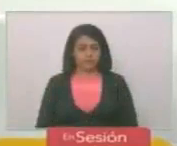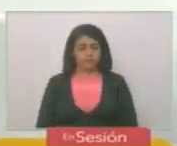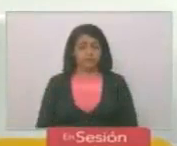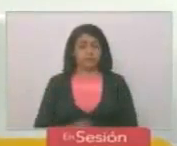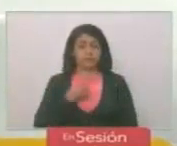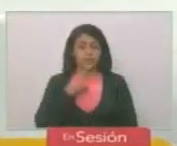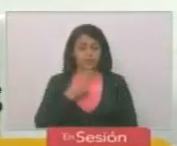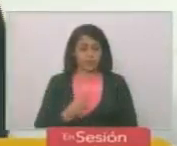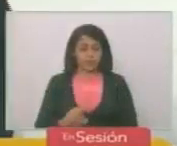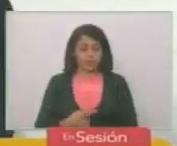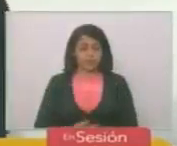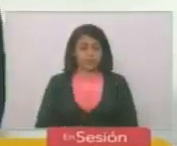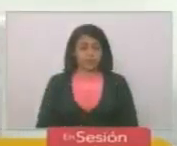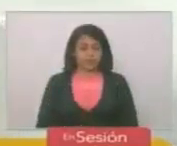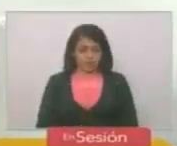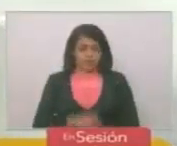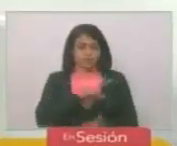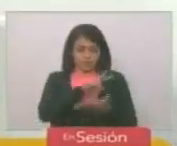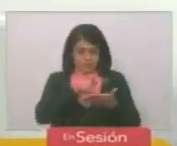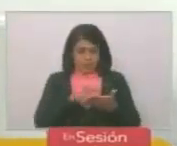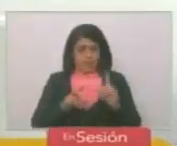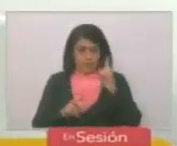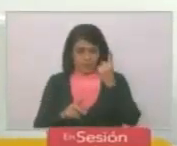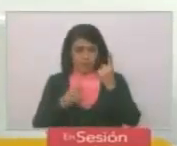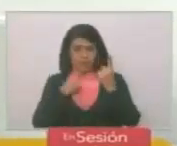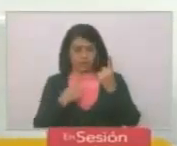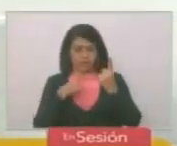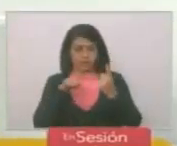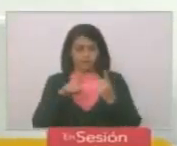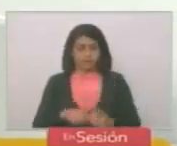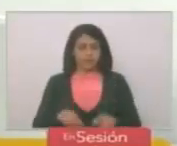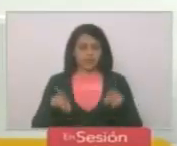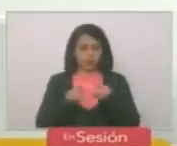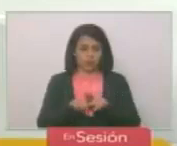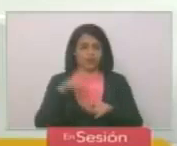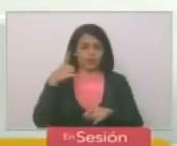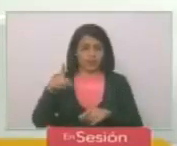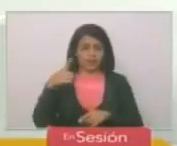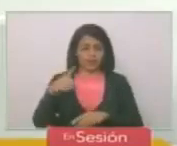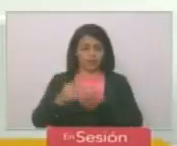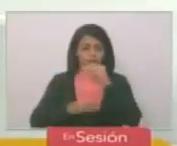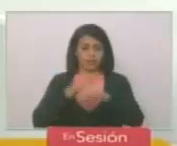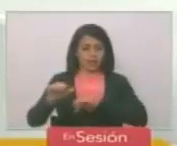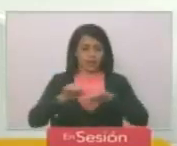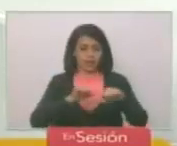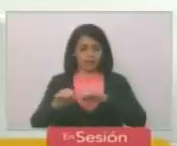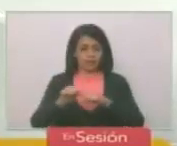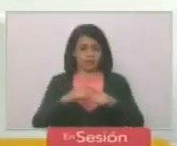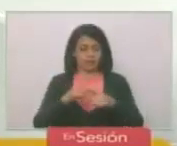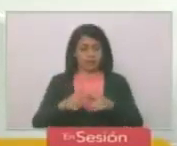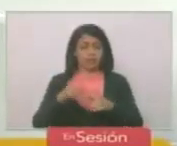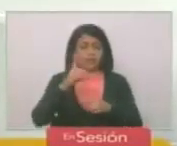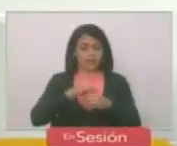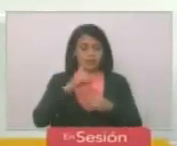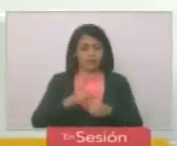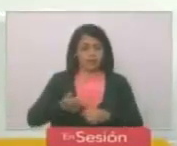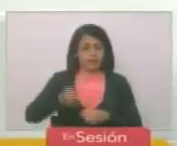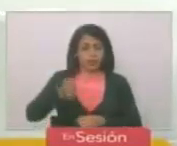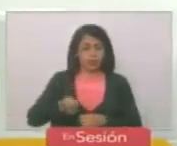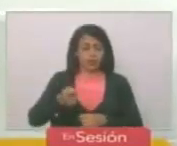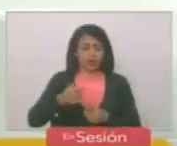Asimismo, vamos a leer la primera parte, camarada. Asimismo, tiene derecho a ejercer la acción de habeas data ante el tribunal